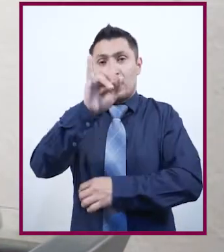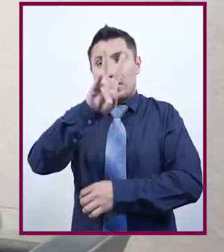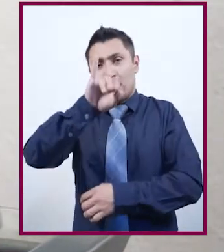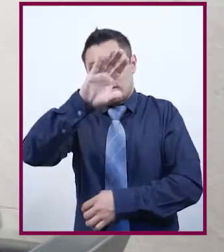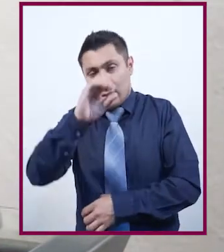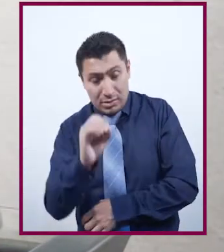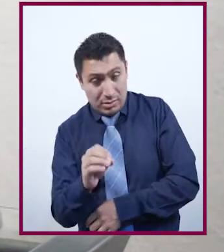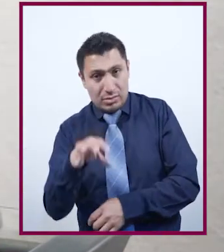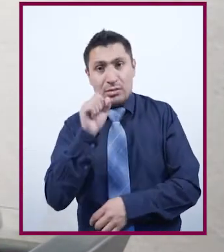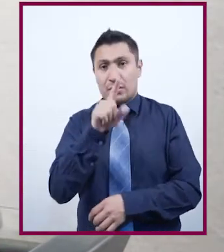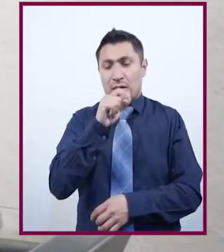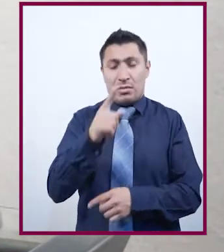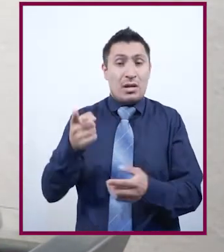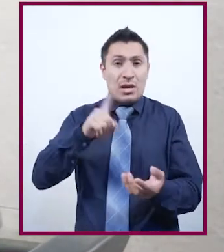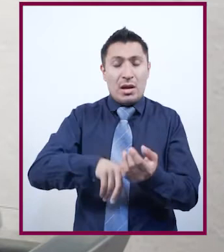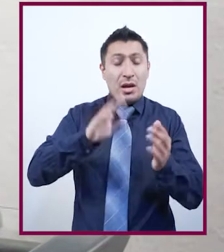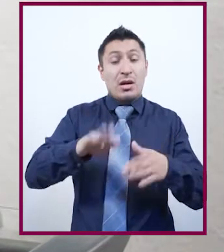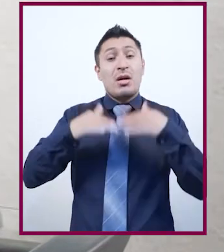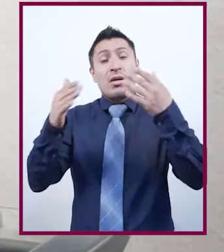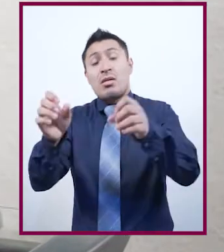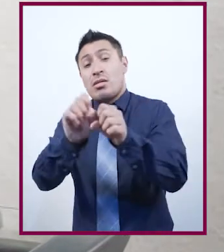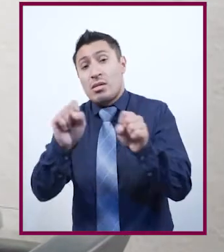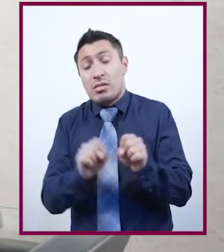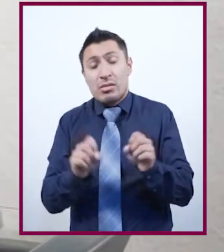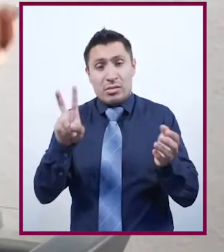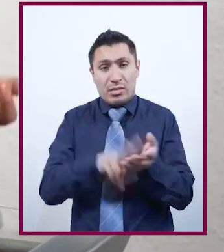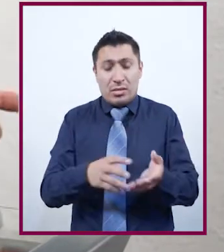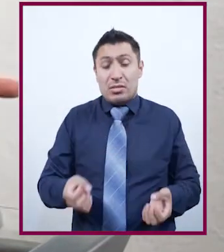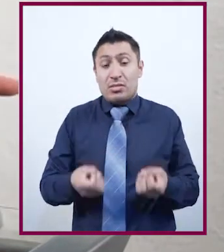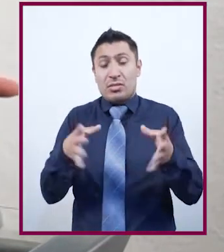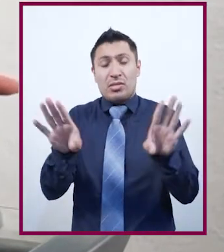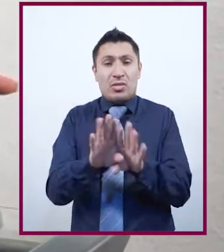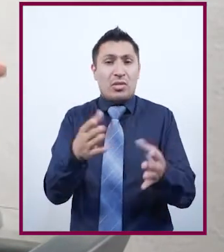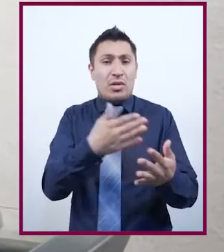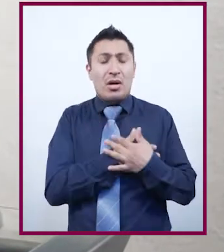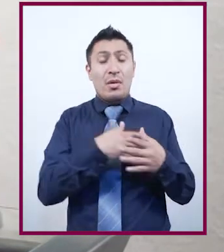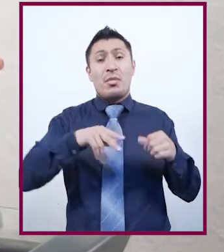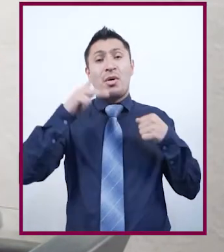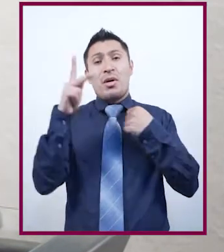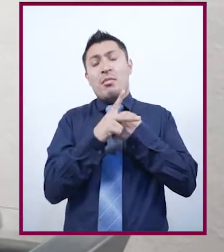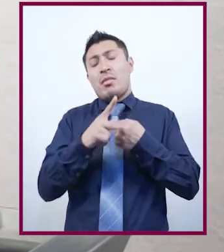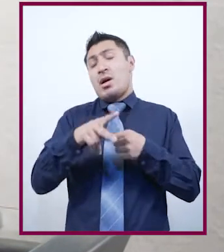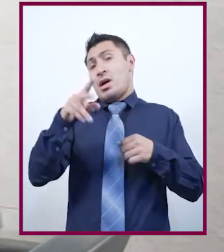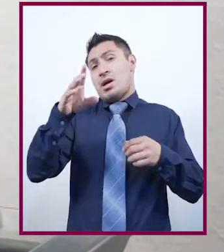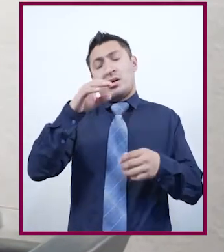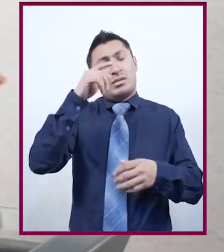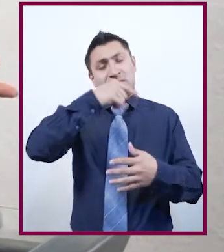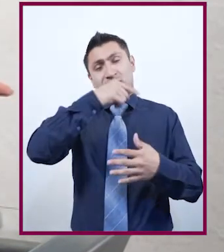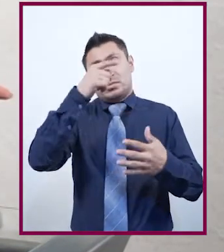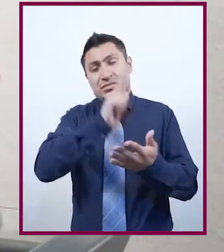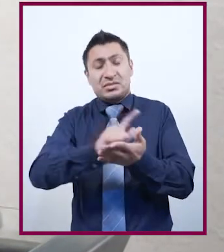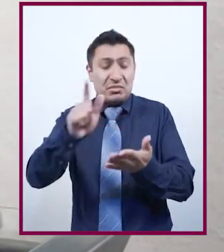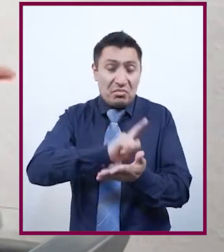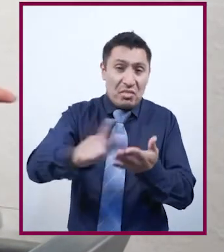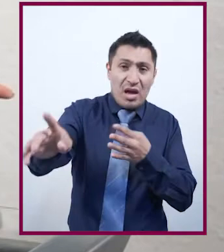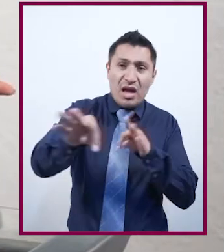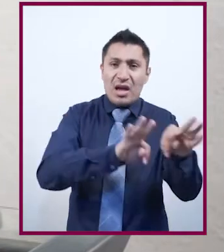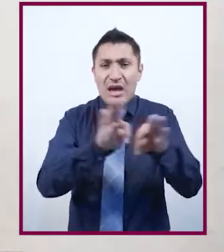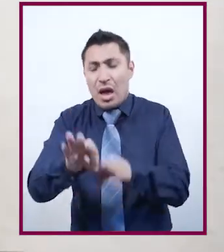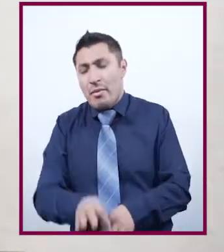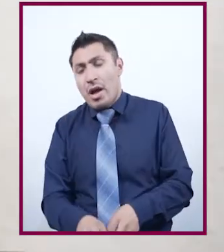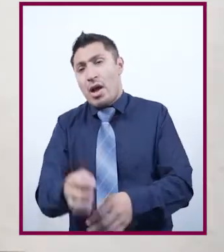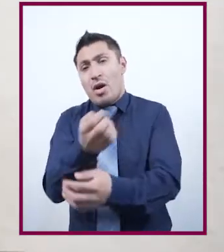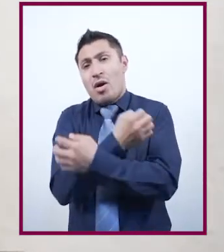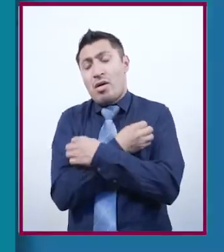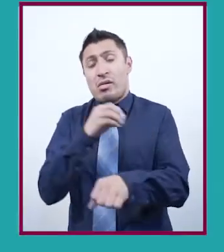elementos simbólicos dentro y fuera de las aulas, valores como el amor a la patria, las virtudes cívicas, la higiene, el trabajo